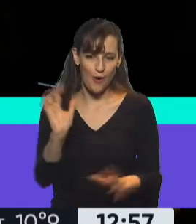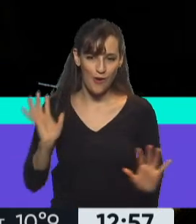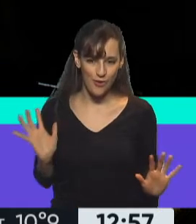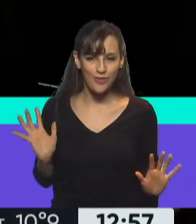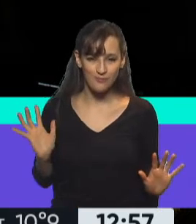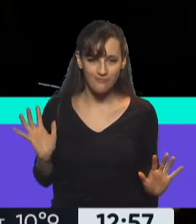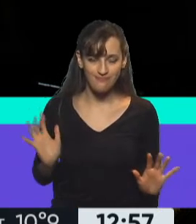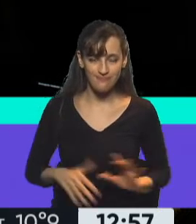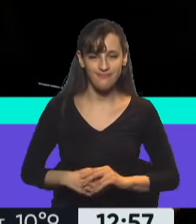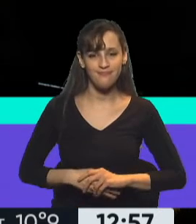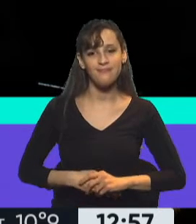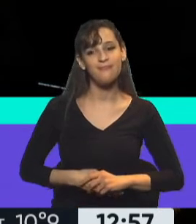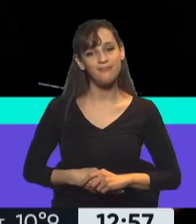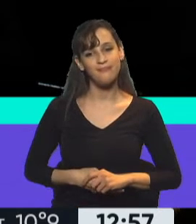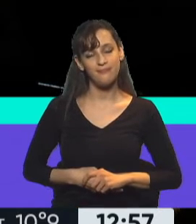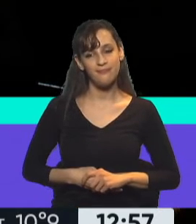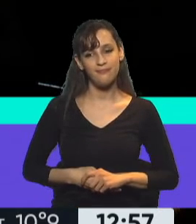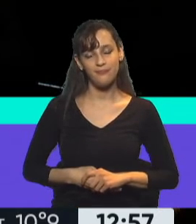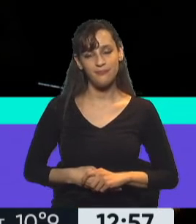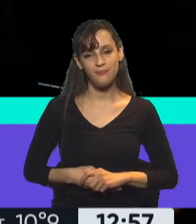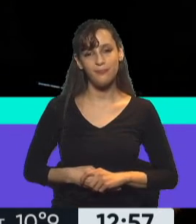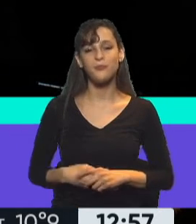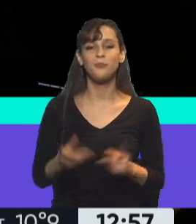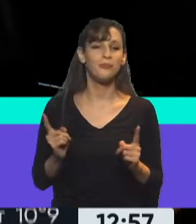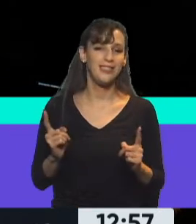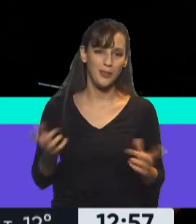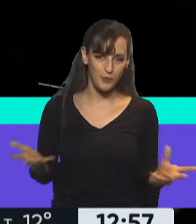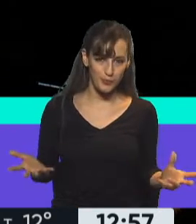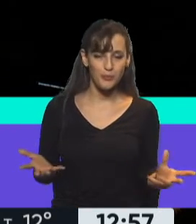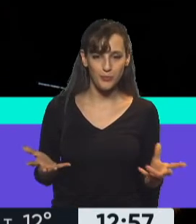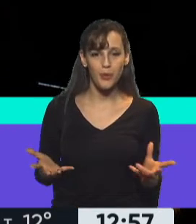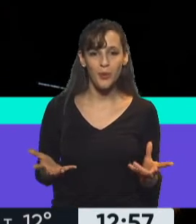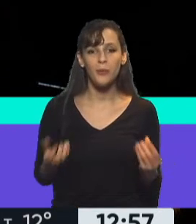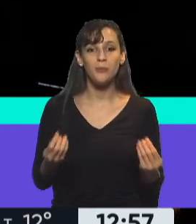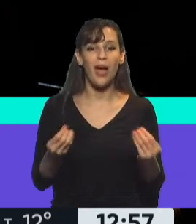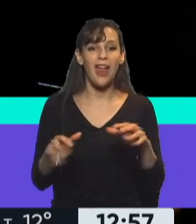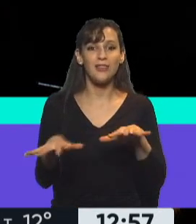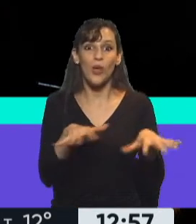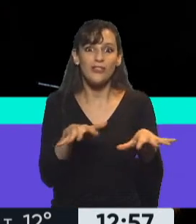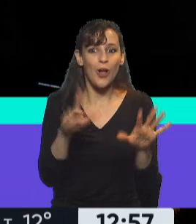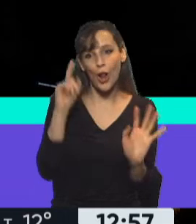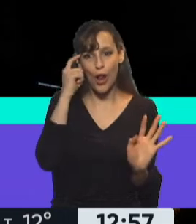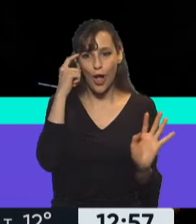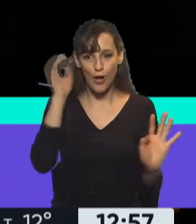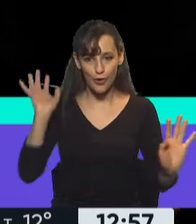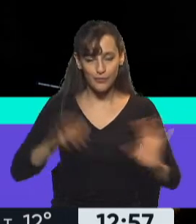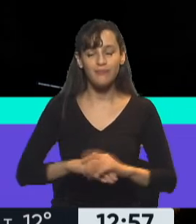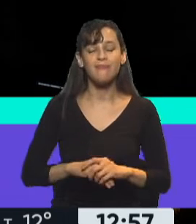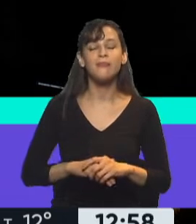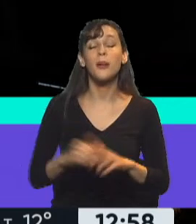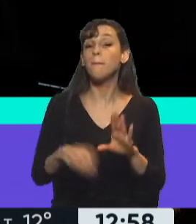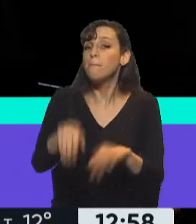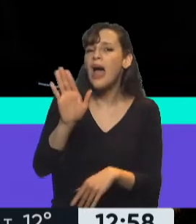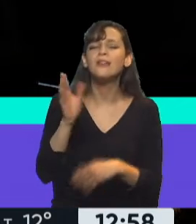de casi de nuestro equilibrio y centro para orillar situaciones de mucha locura, ¿no? Sobre todo